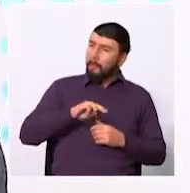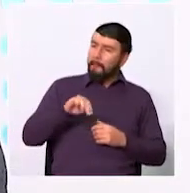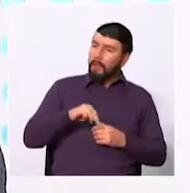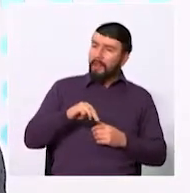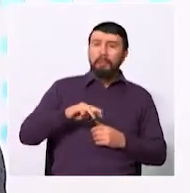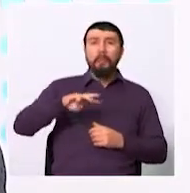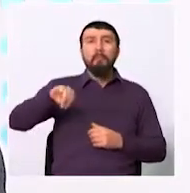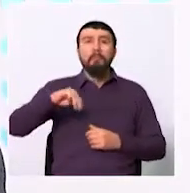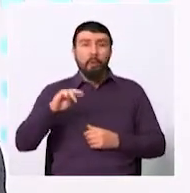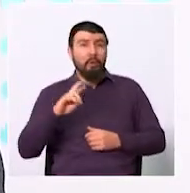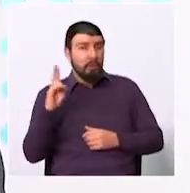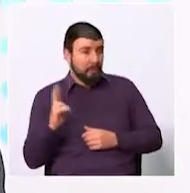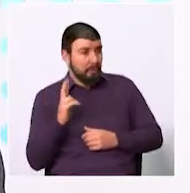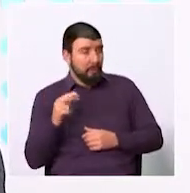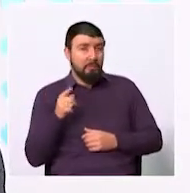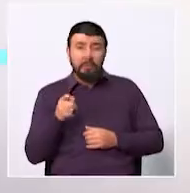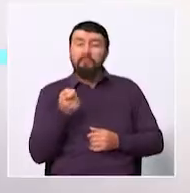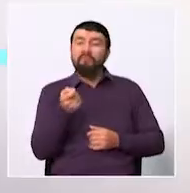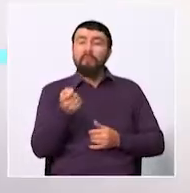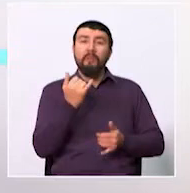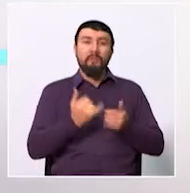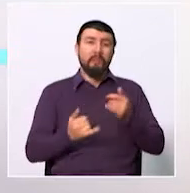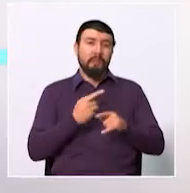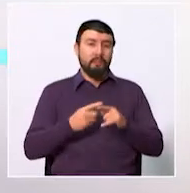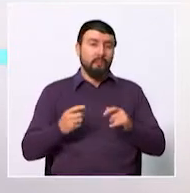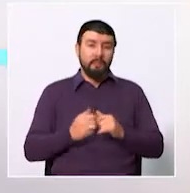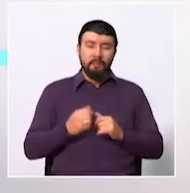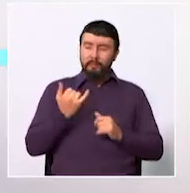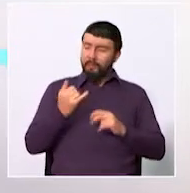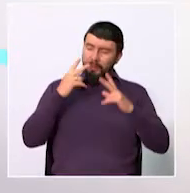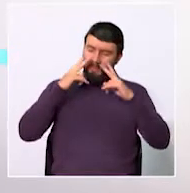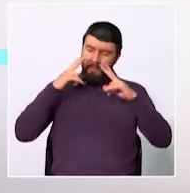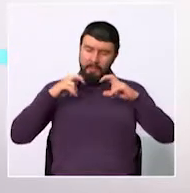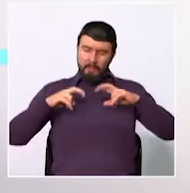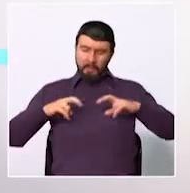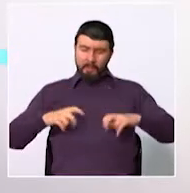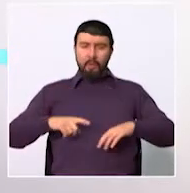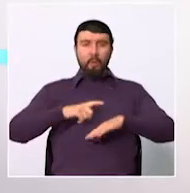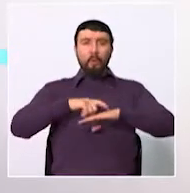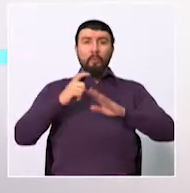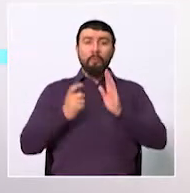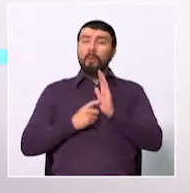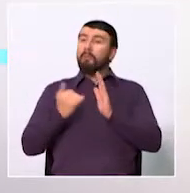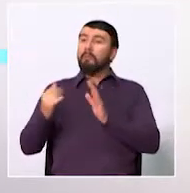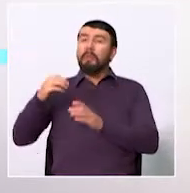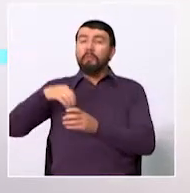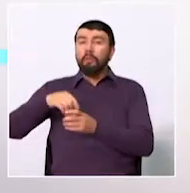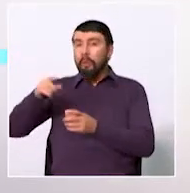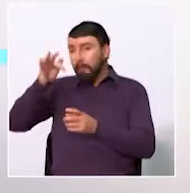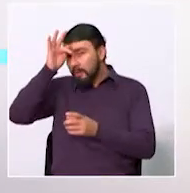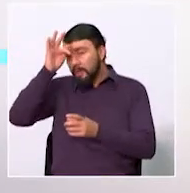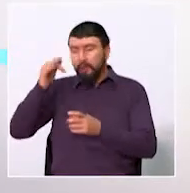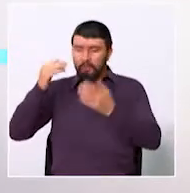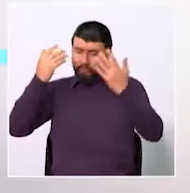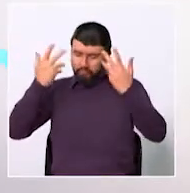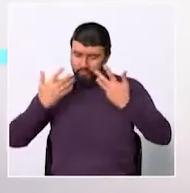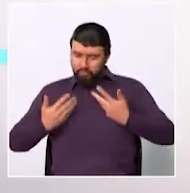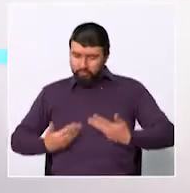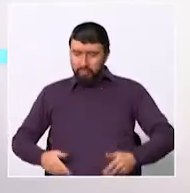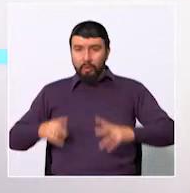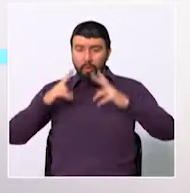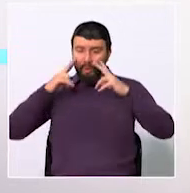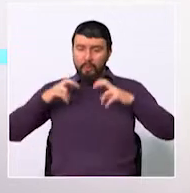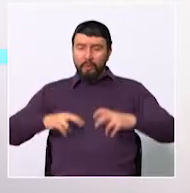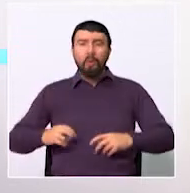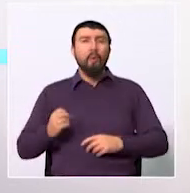hacia escribí llamen a un chequeo ejecutivo en un hospital de categoría en colombia puede costar entre 2 y